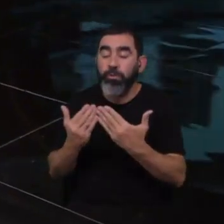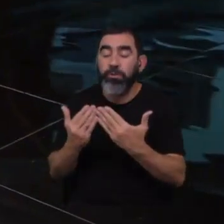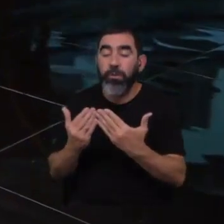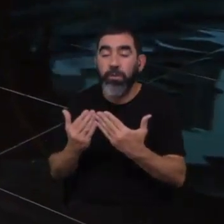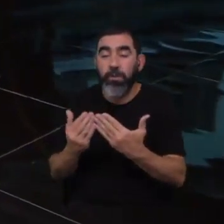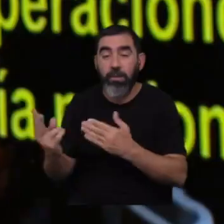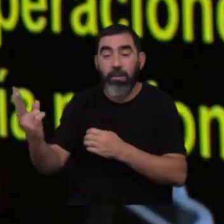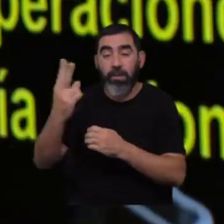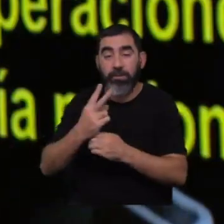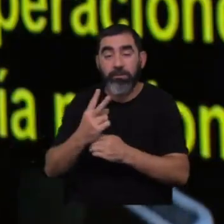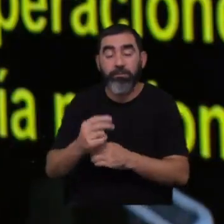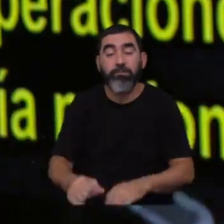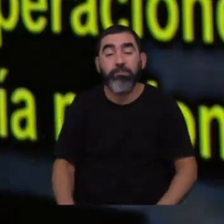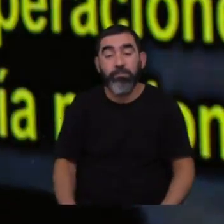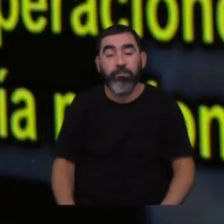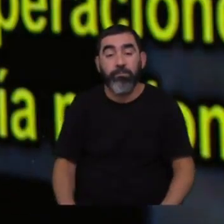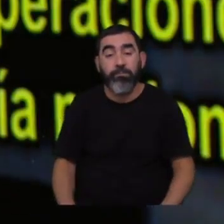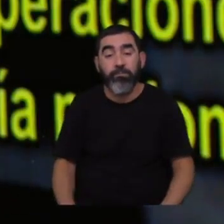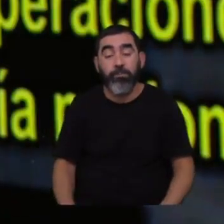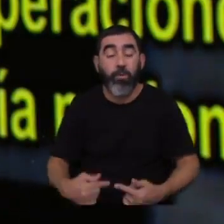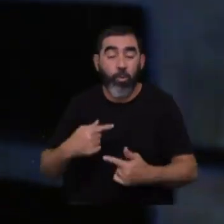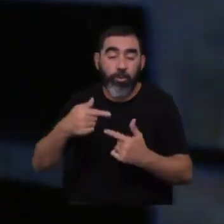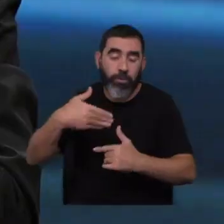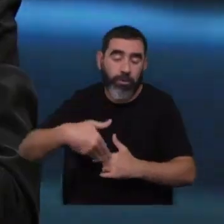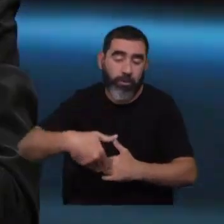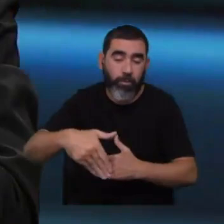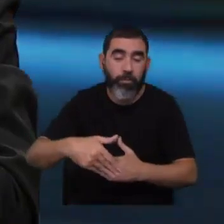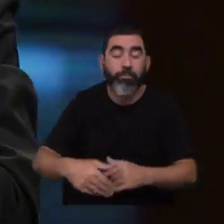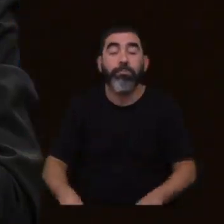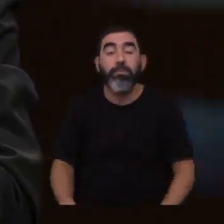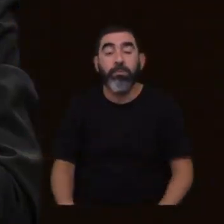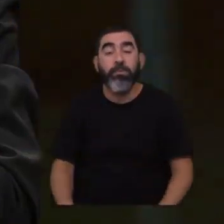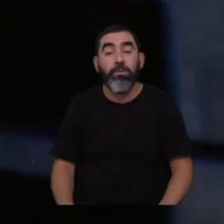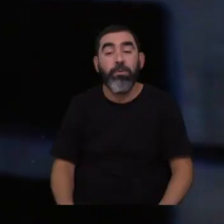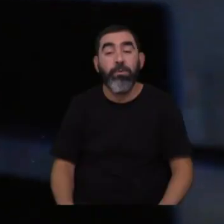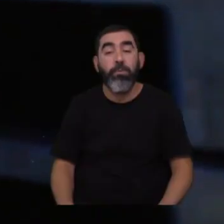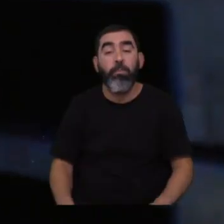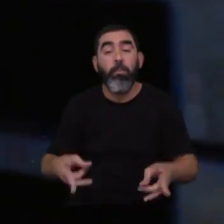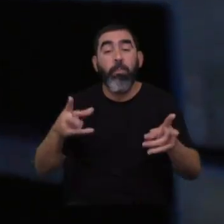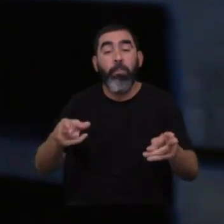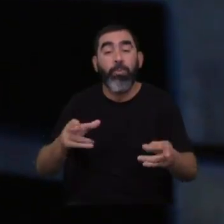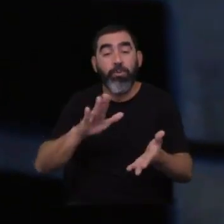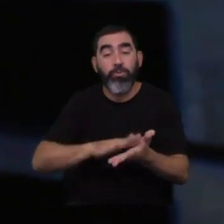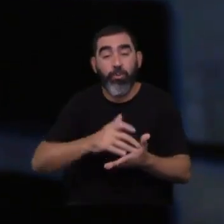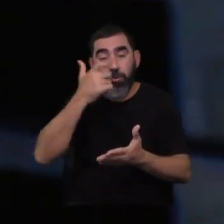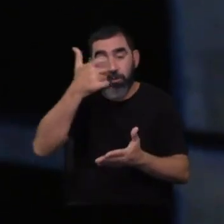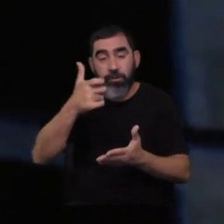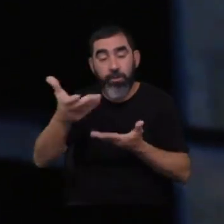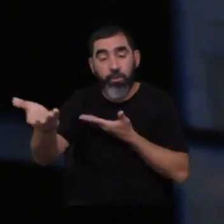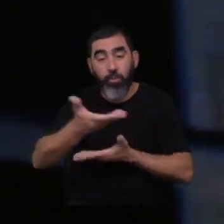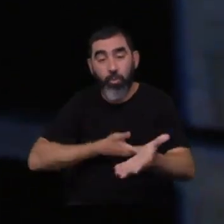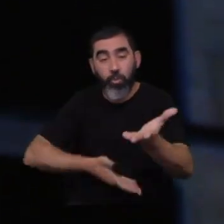Industrias, muchísimas gracias por acompañarnos en su presidencia y seguiremos hablando. Gracias a ustedes por la invitación. Gracias, Gustavo. Nos vamos a una nueva pausa